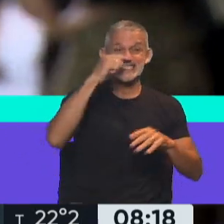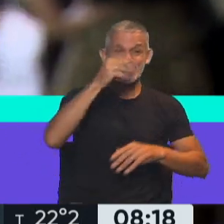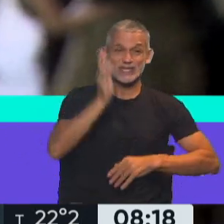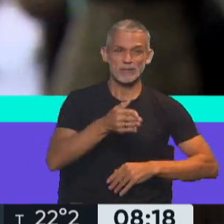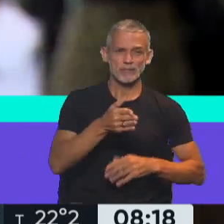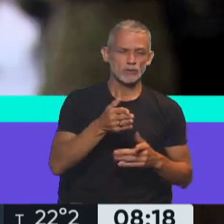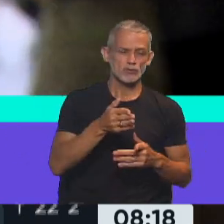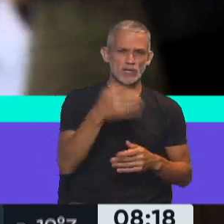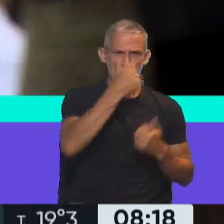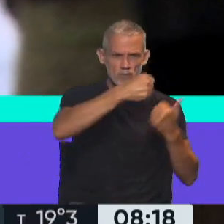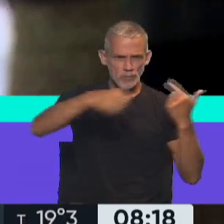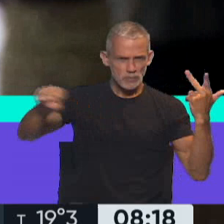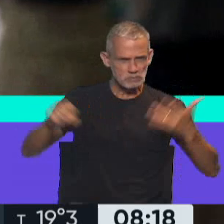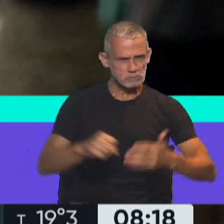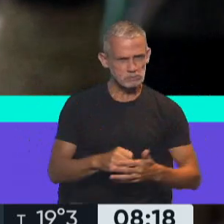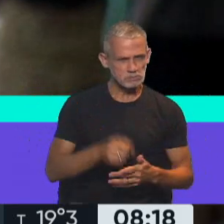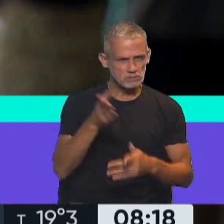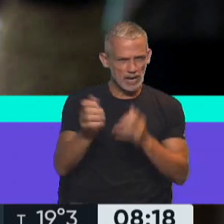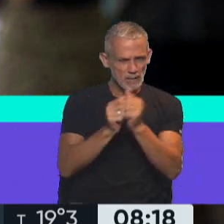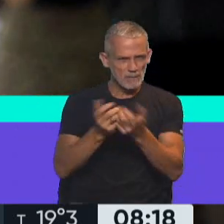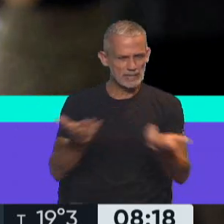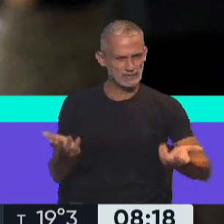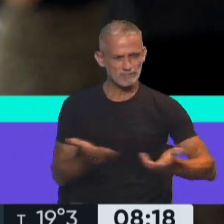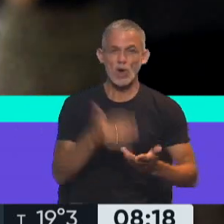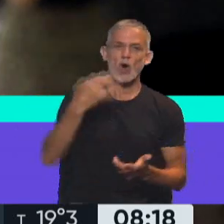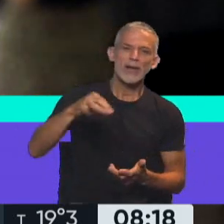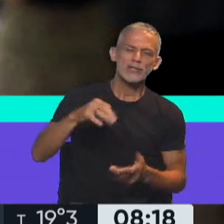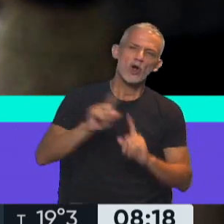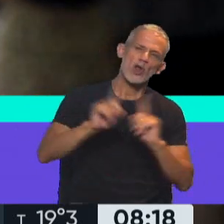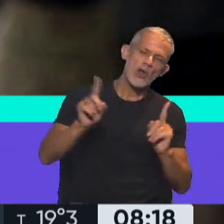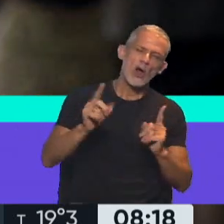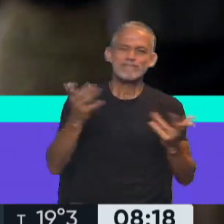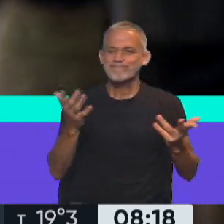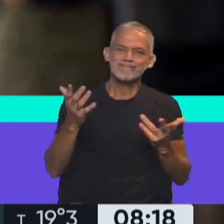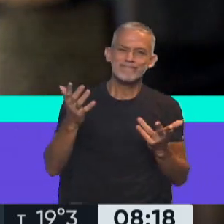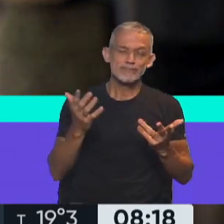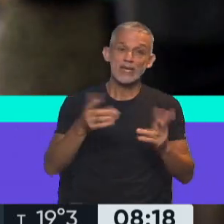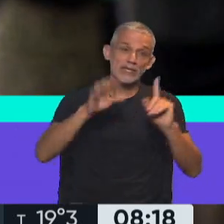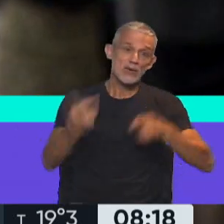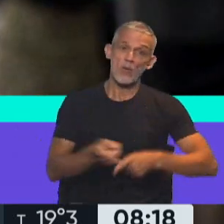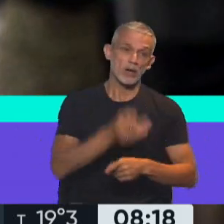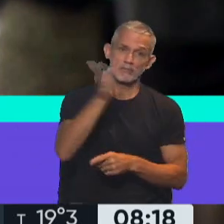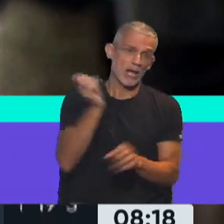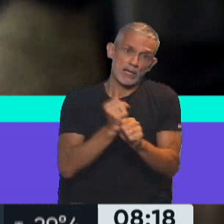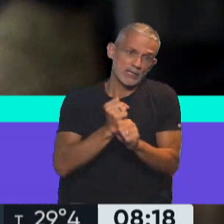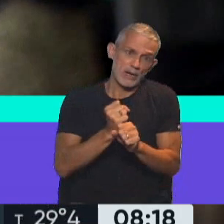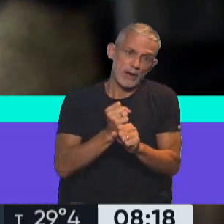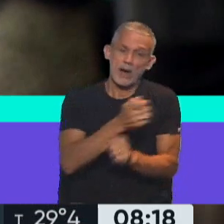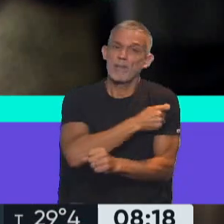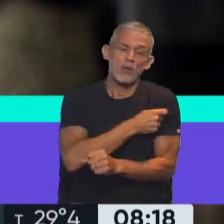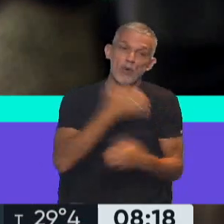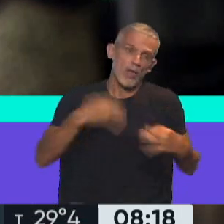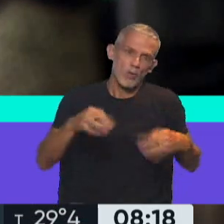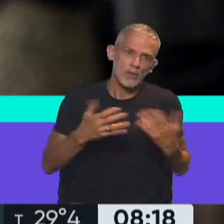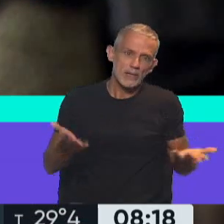ausentismo. Preocupa esta situación. Entonces, obligatoria o no la vacuna, señores, hay que ir a trabajar, hay que estar